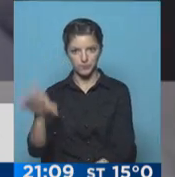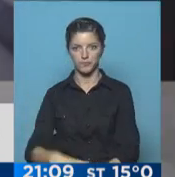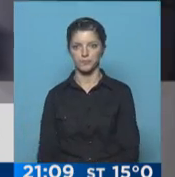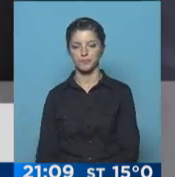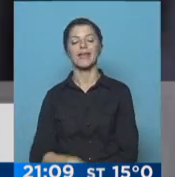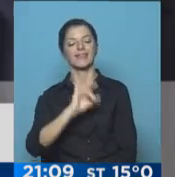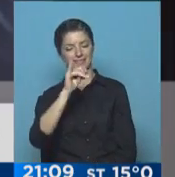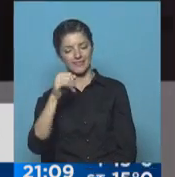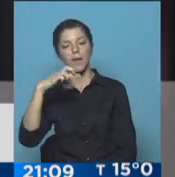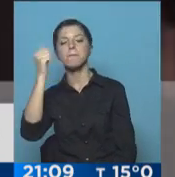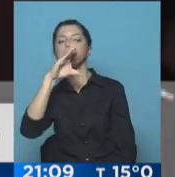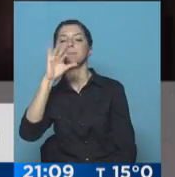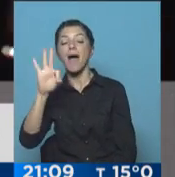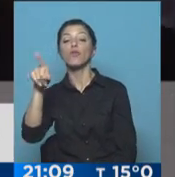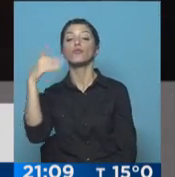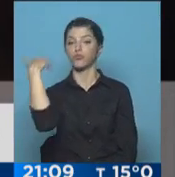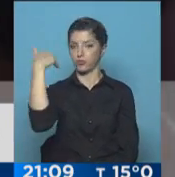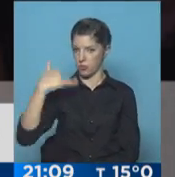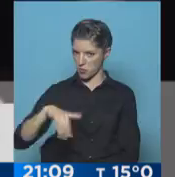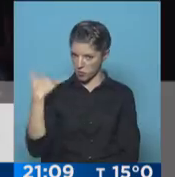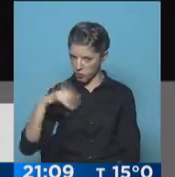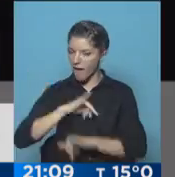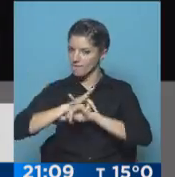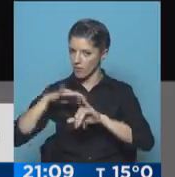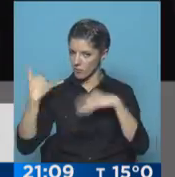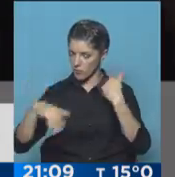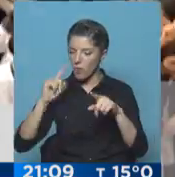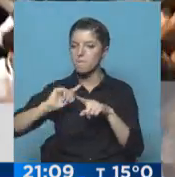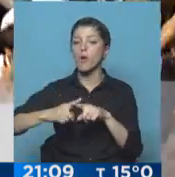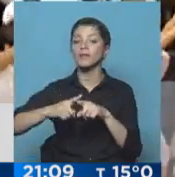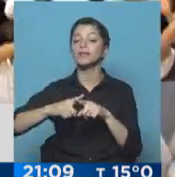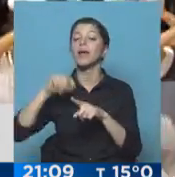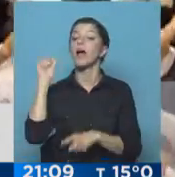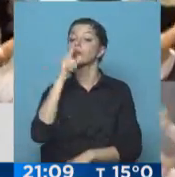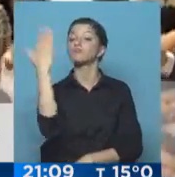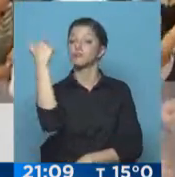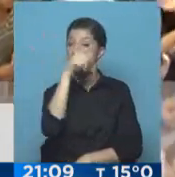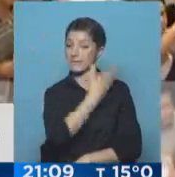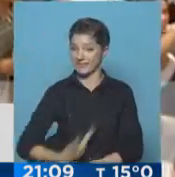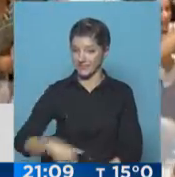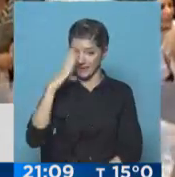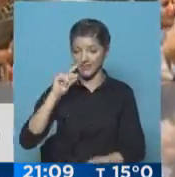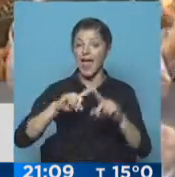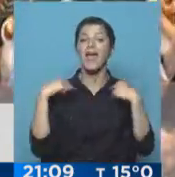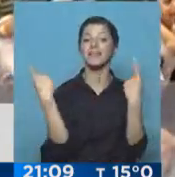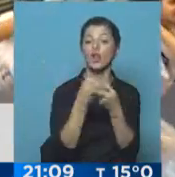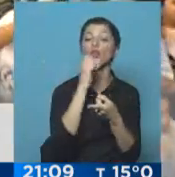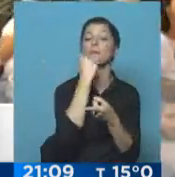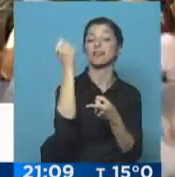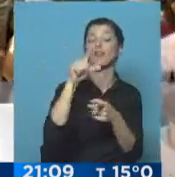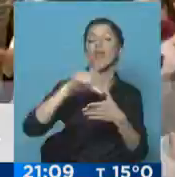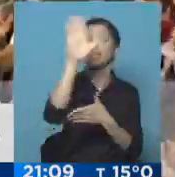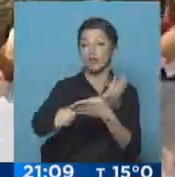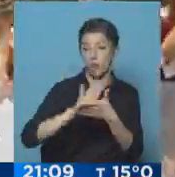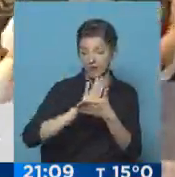Así es, Pablo Viña. Palabras de fuerte contenido político de la presidenta de la Nación en el Salón de los Patriotas Latinoamericanos, al igual